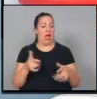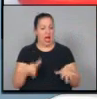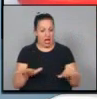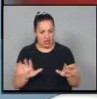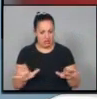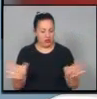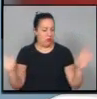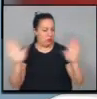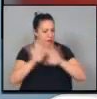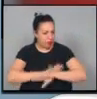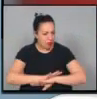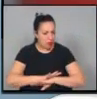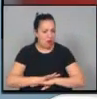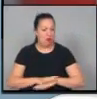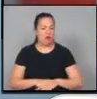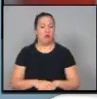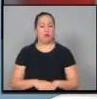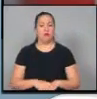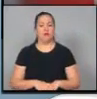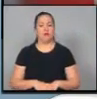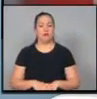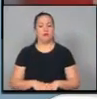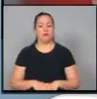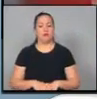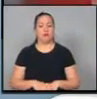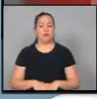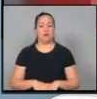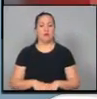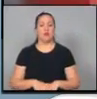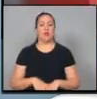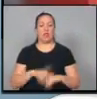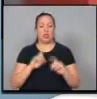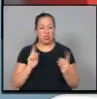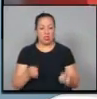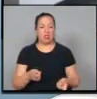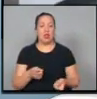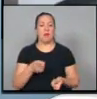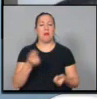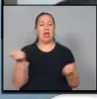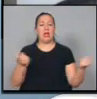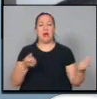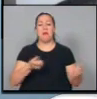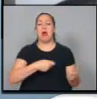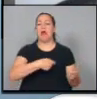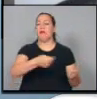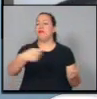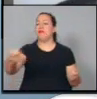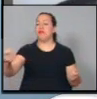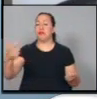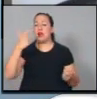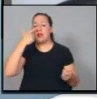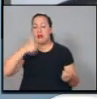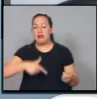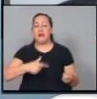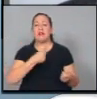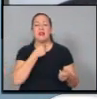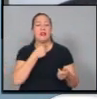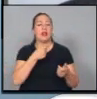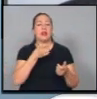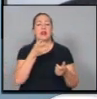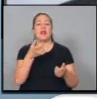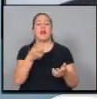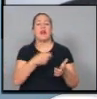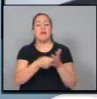que el de llegar a rociar el camión con combustible para incendiarlo, la verdad